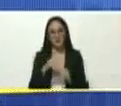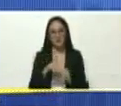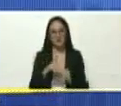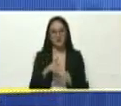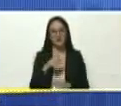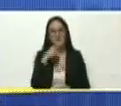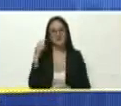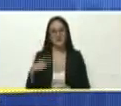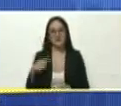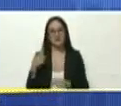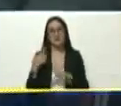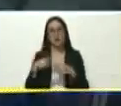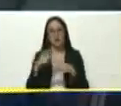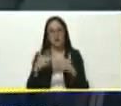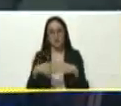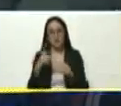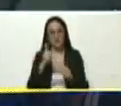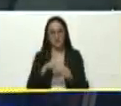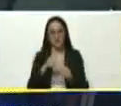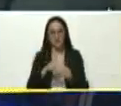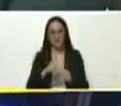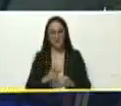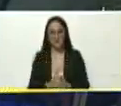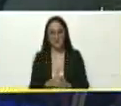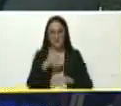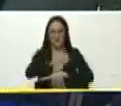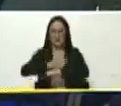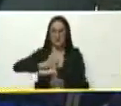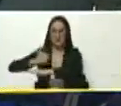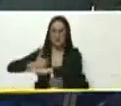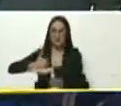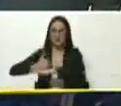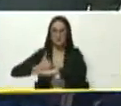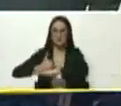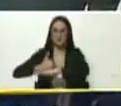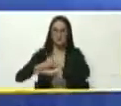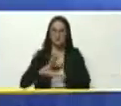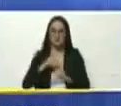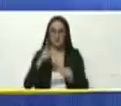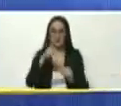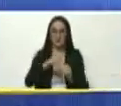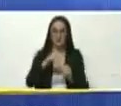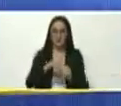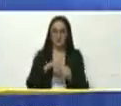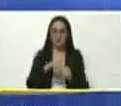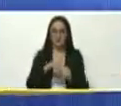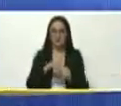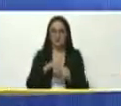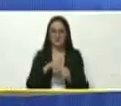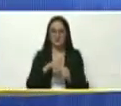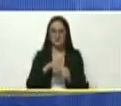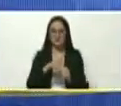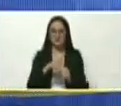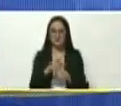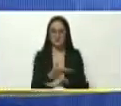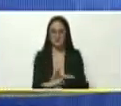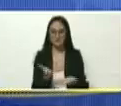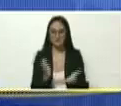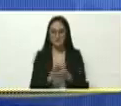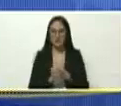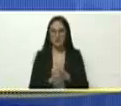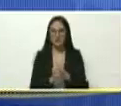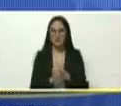Pekiven, directivos de nuestra poderosa industria de PDVSA, queridos